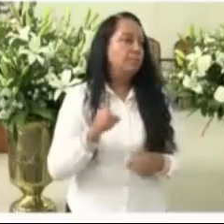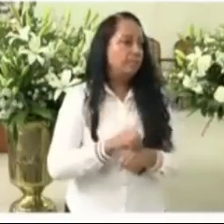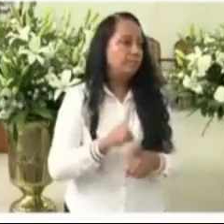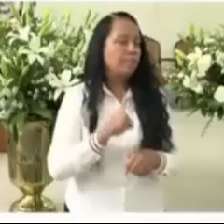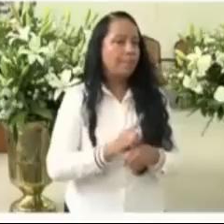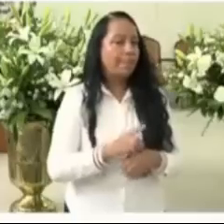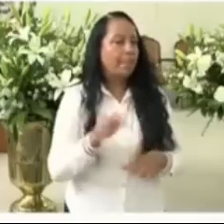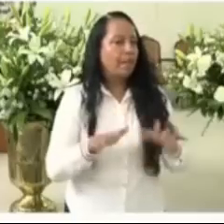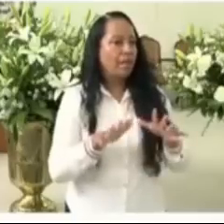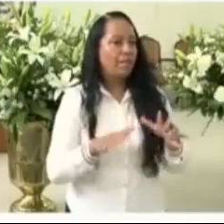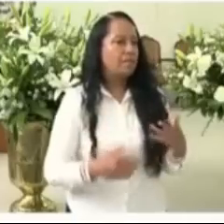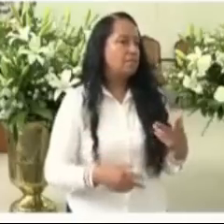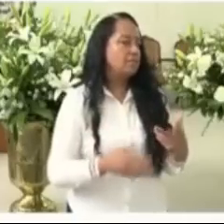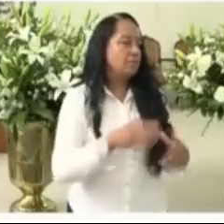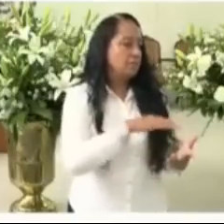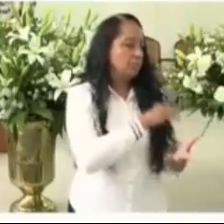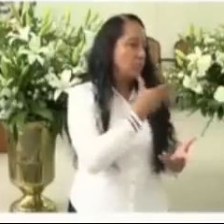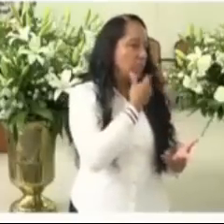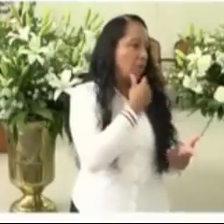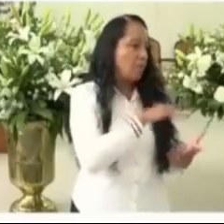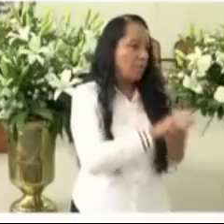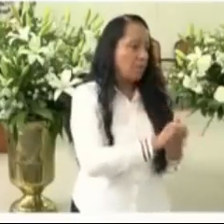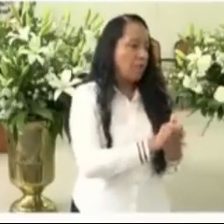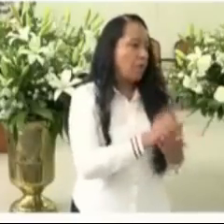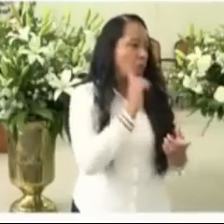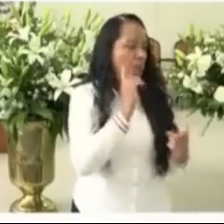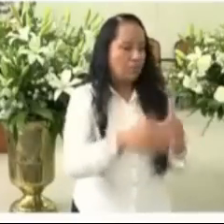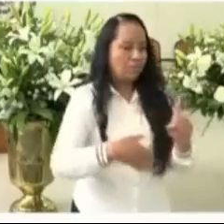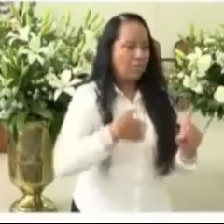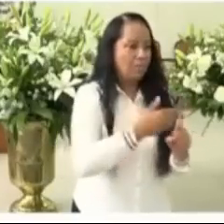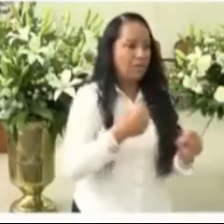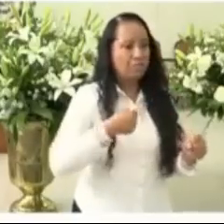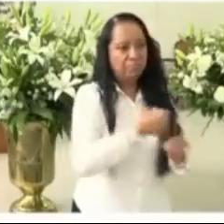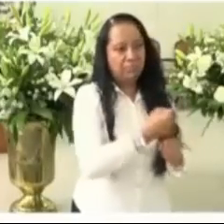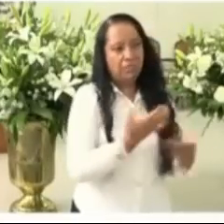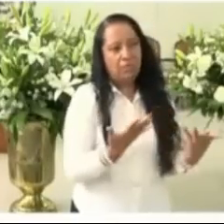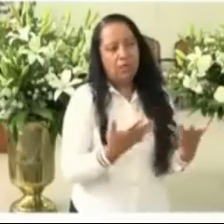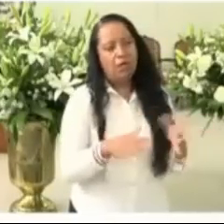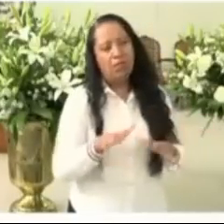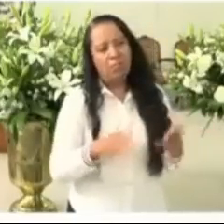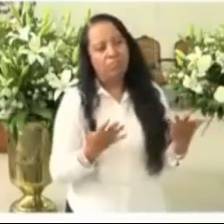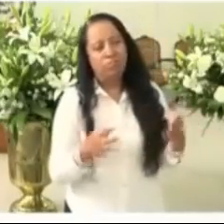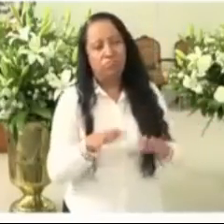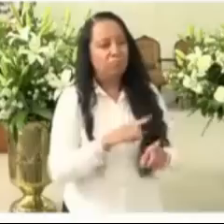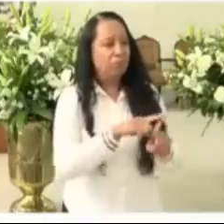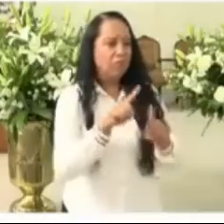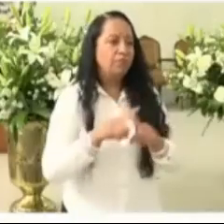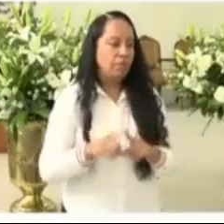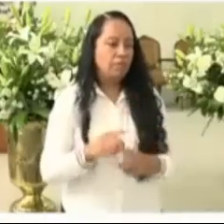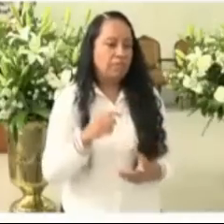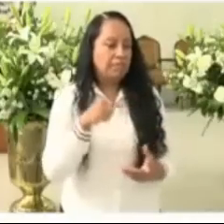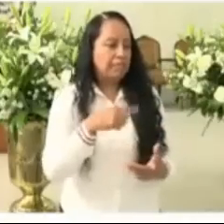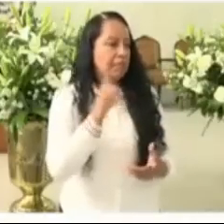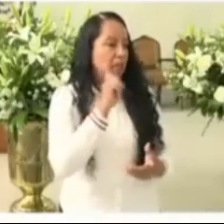de la casa, porque yo ya no sabía qué hacer y no tenía más fuerzas para seguir luchando.